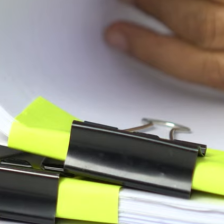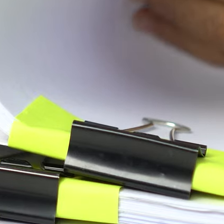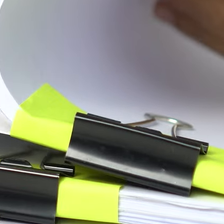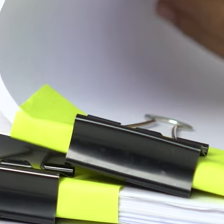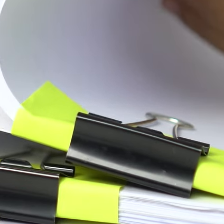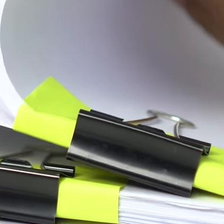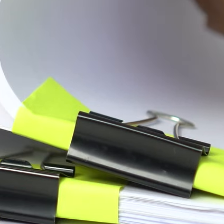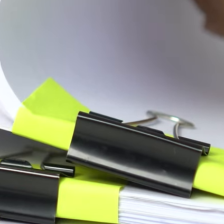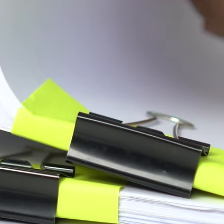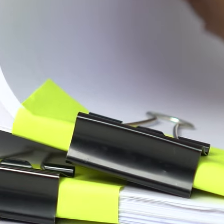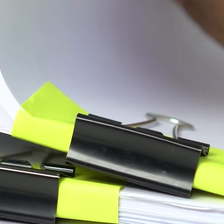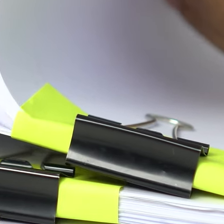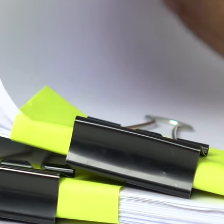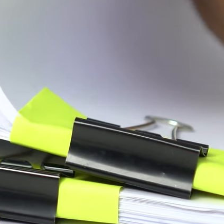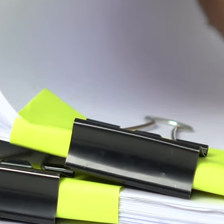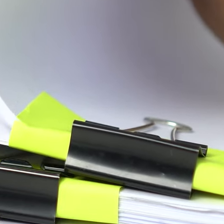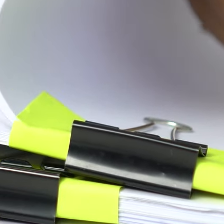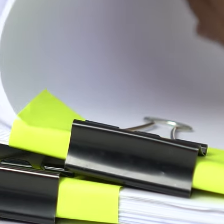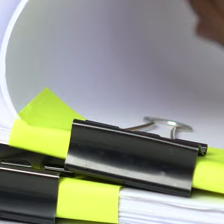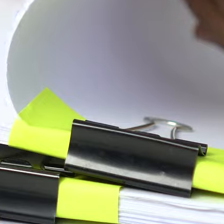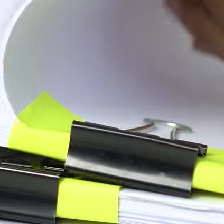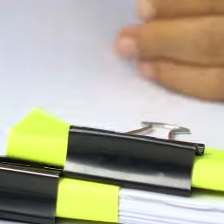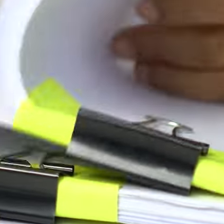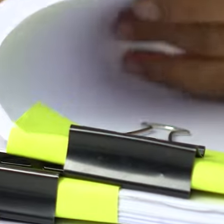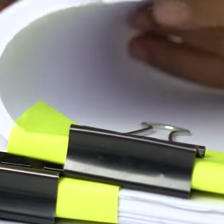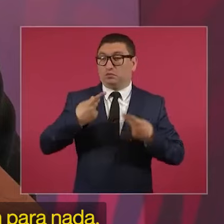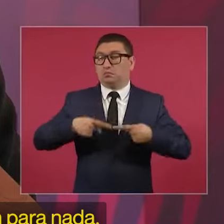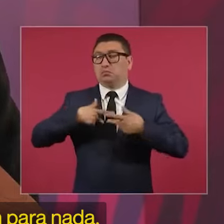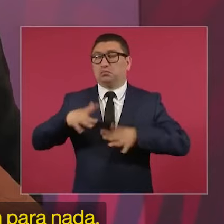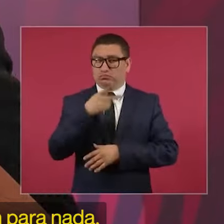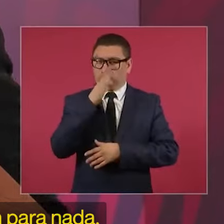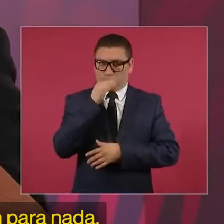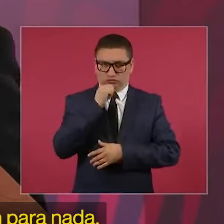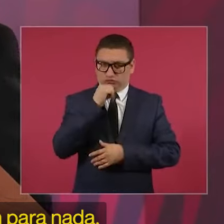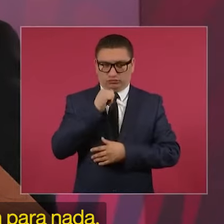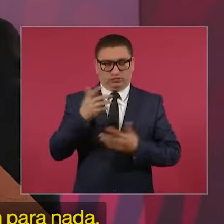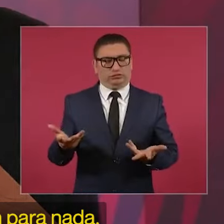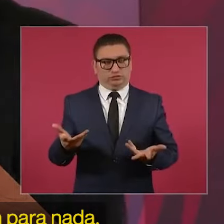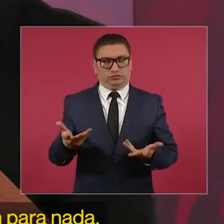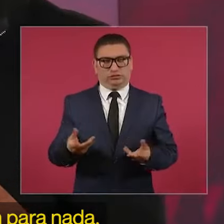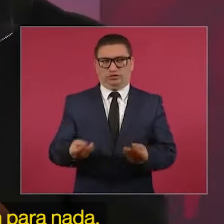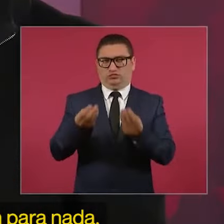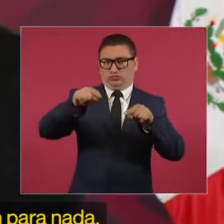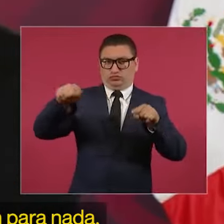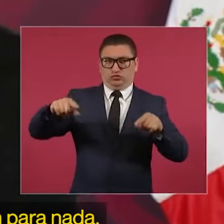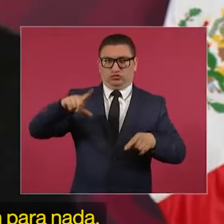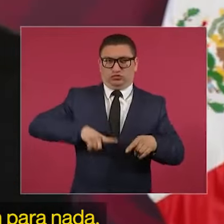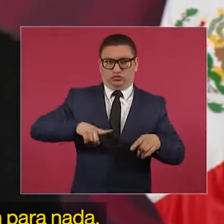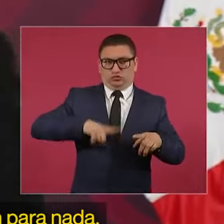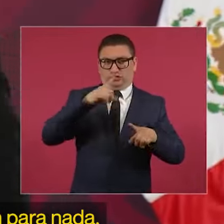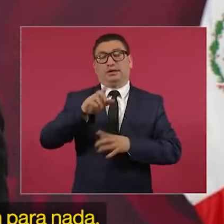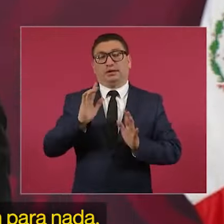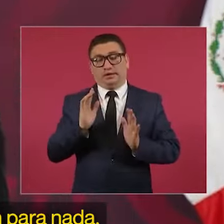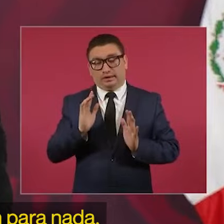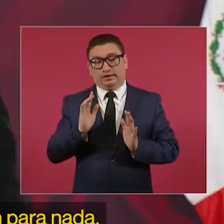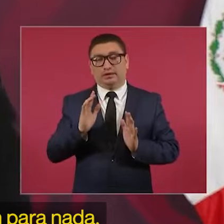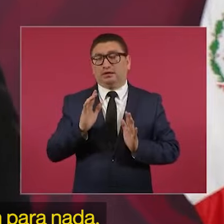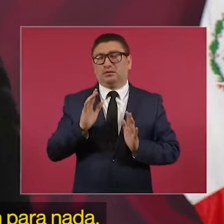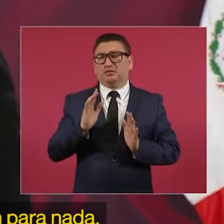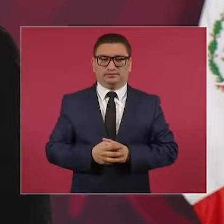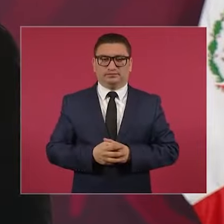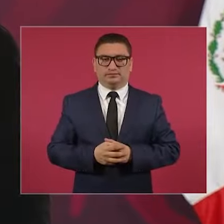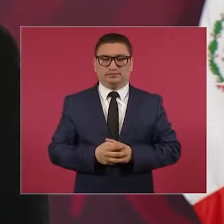funcionarios, las contrataciones y el otorgamiento de permisos a privados. Y hay muchos organismos onerosos que no